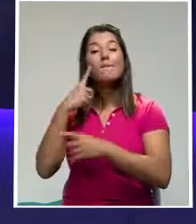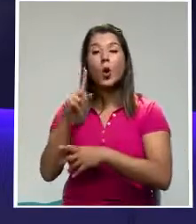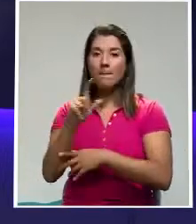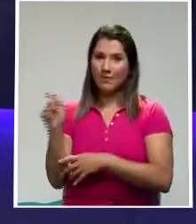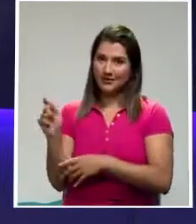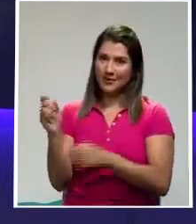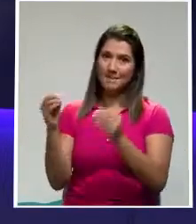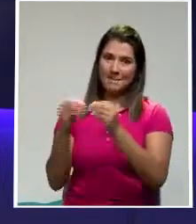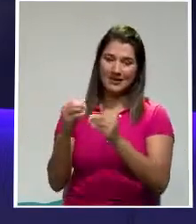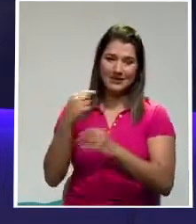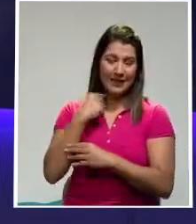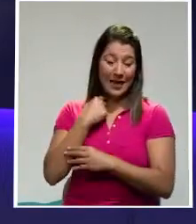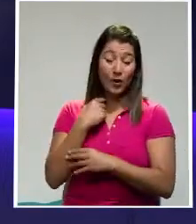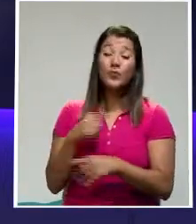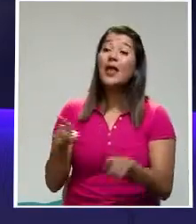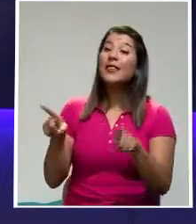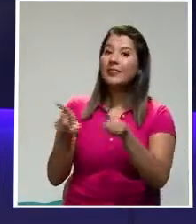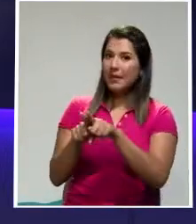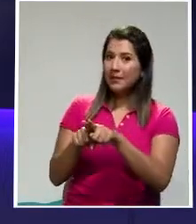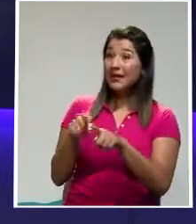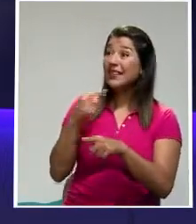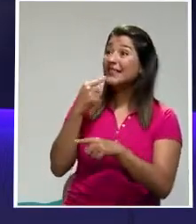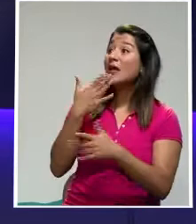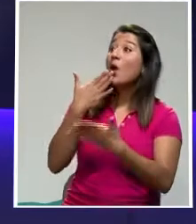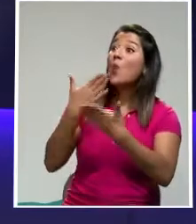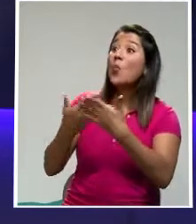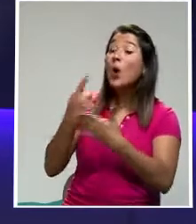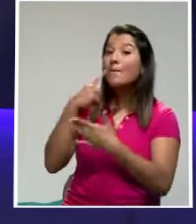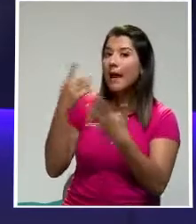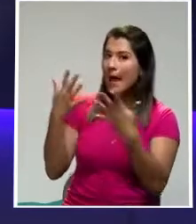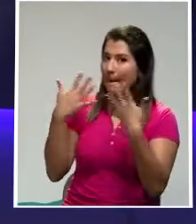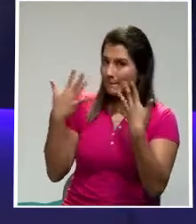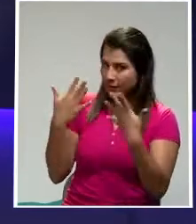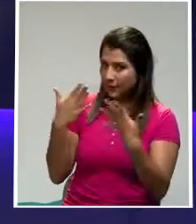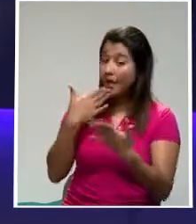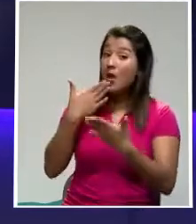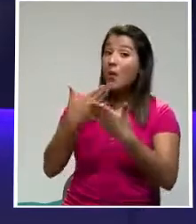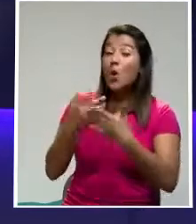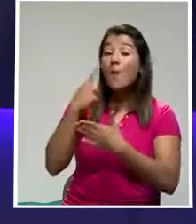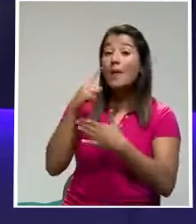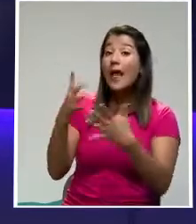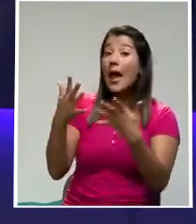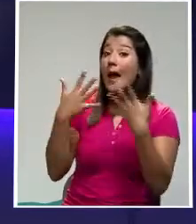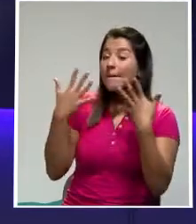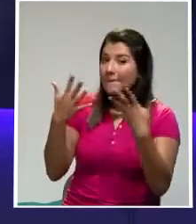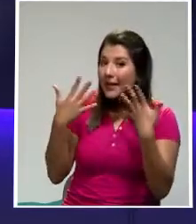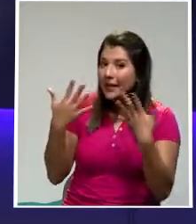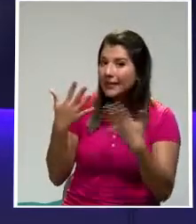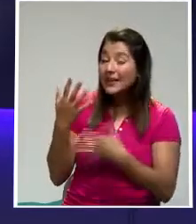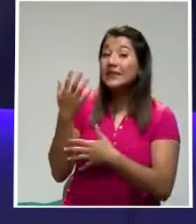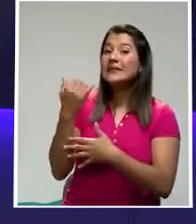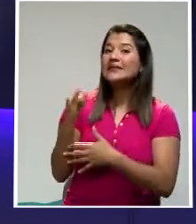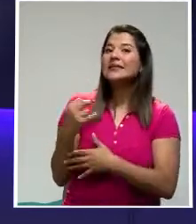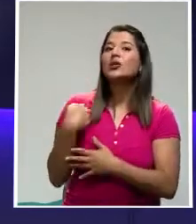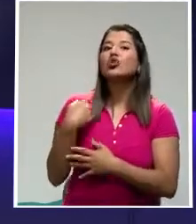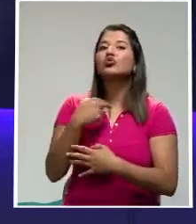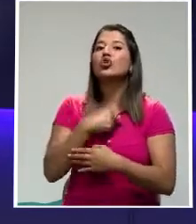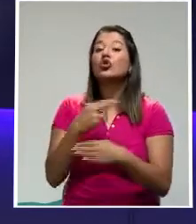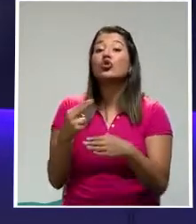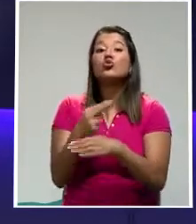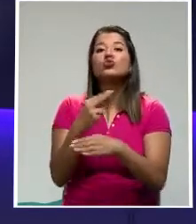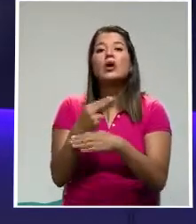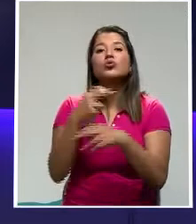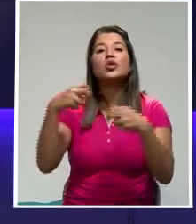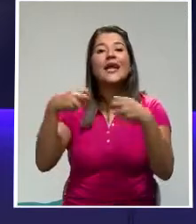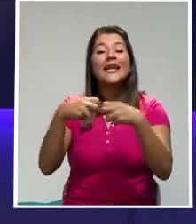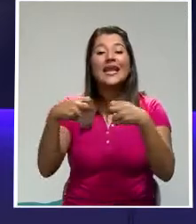vos ahora, que es bueno para el ambiente. Es bueno para el ambiente si estamos en una matriz eléctrica contaminante. Pero Costa Rica